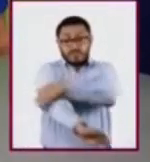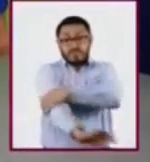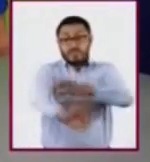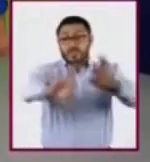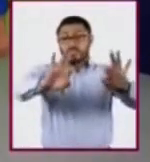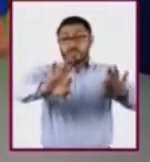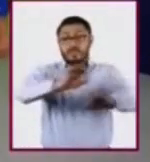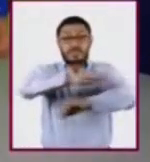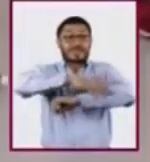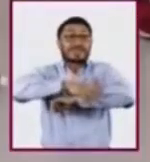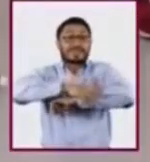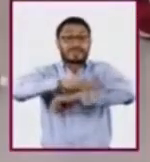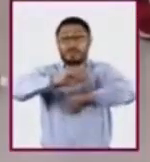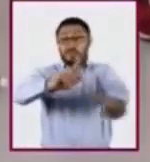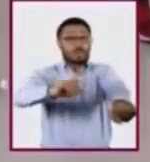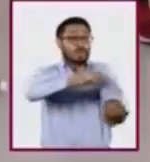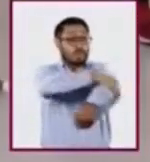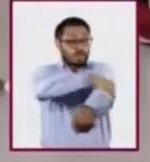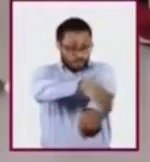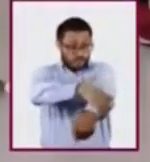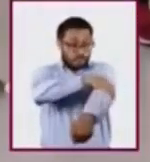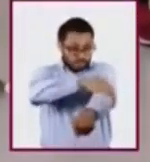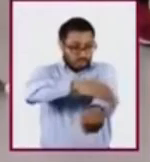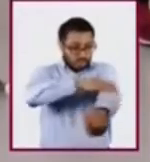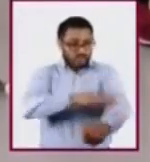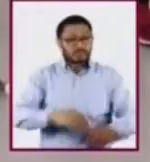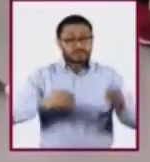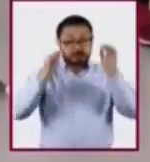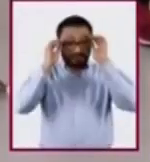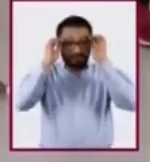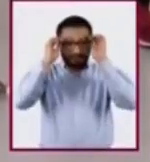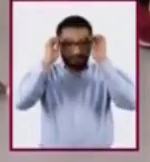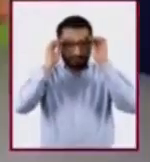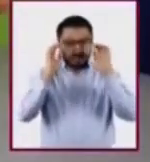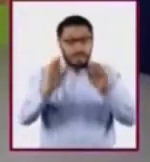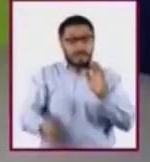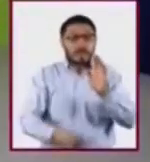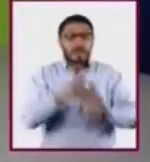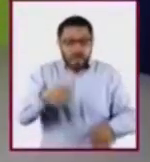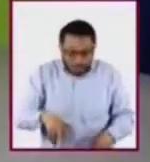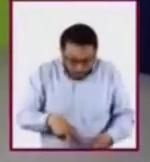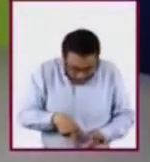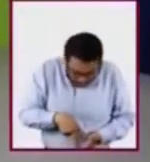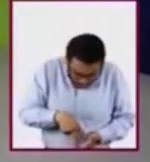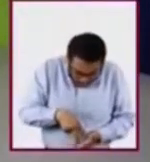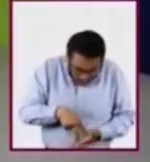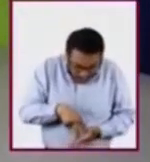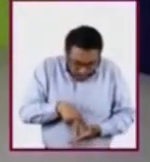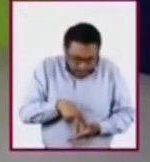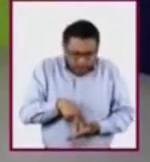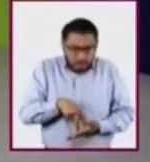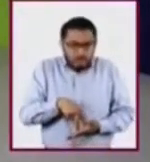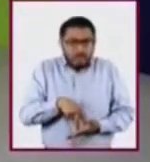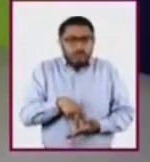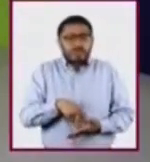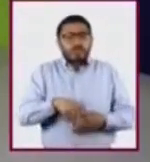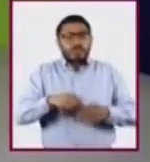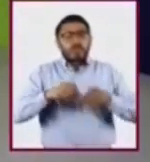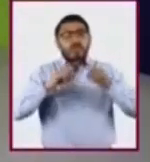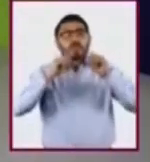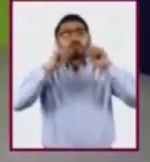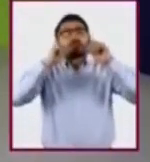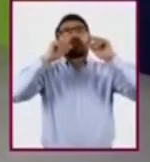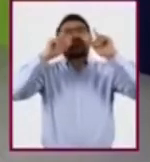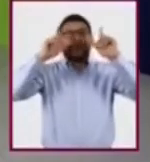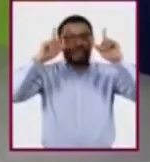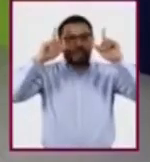procurando llevar el bastón lo más al piso que se pueda. Regresa despacio, espalda redonda, una pierna extendida por